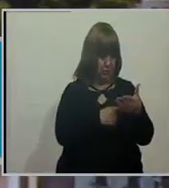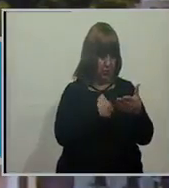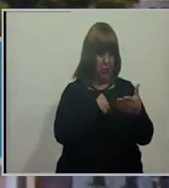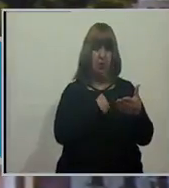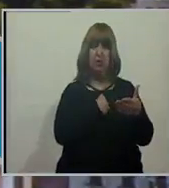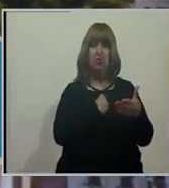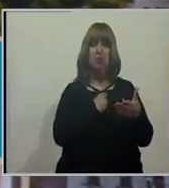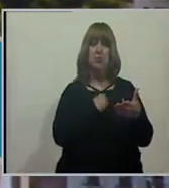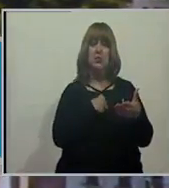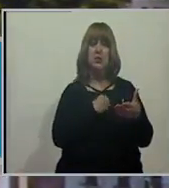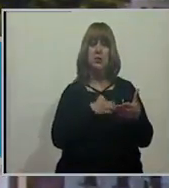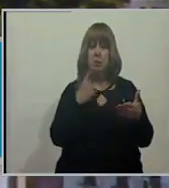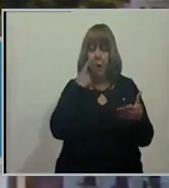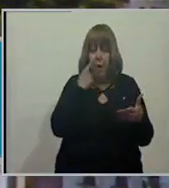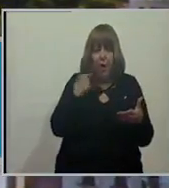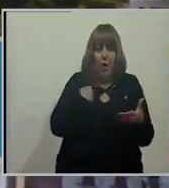no?